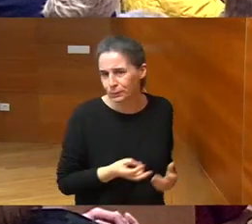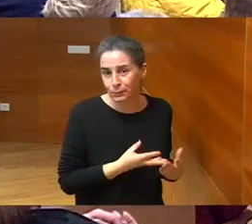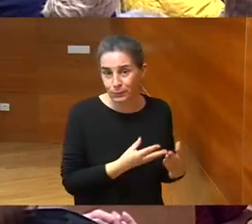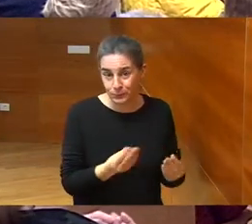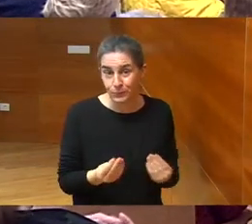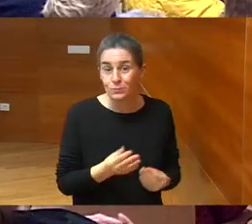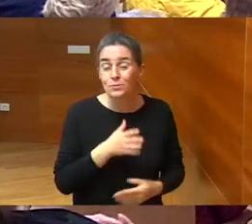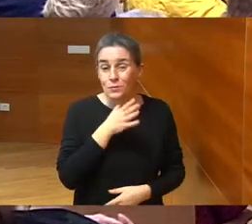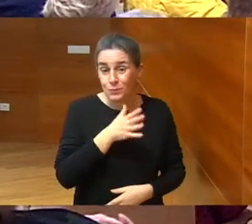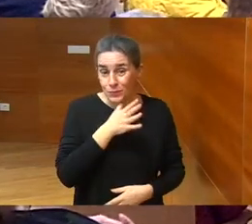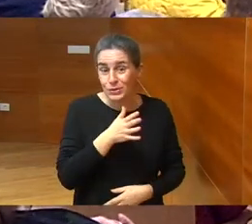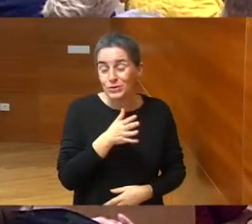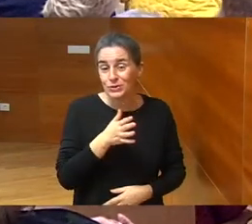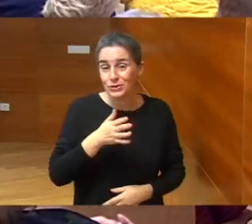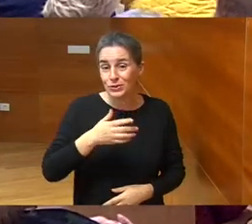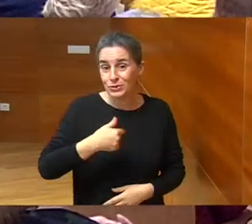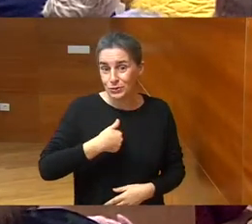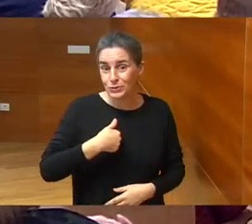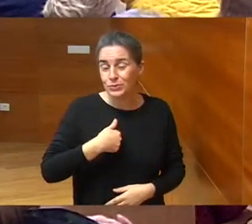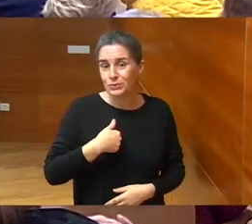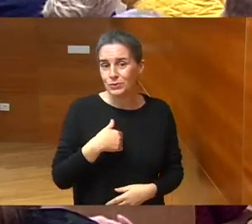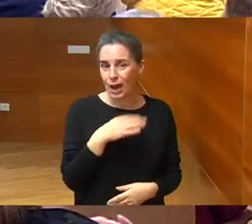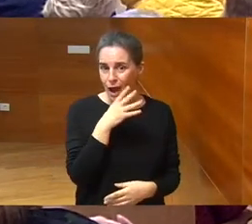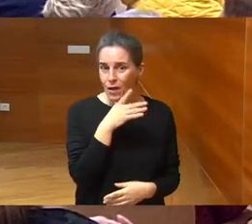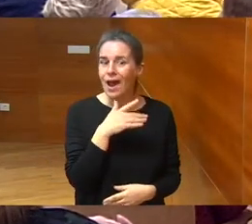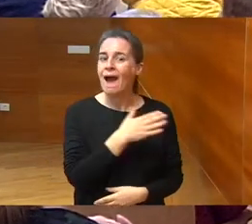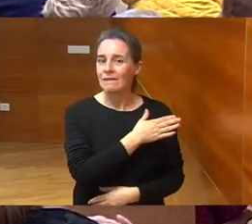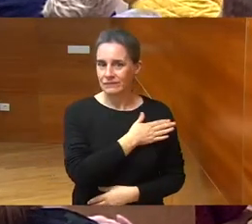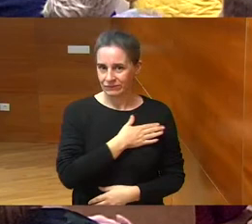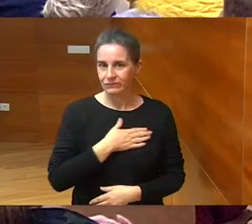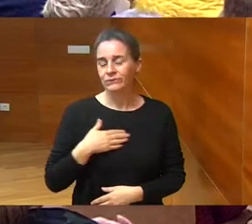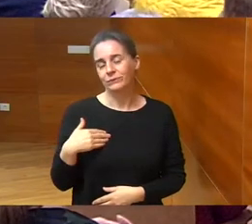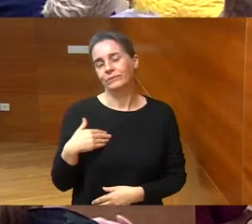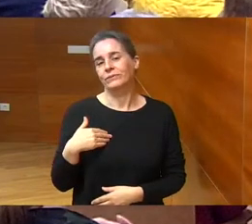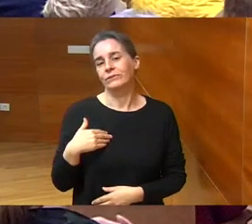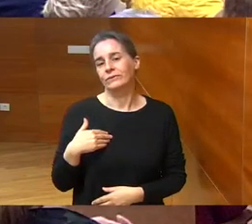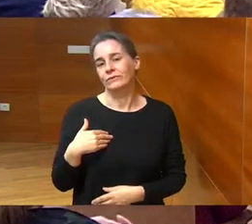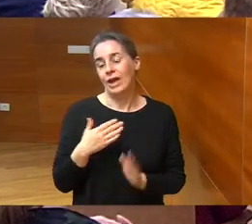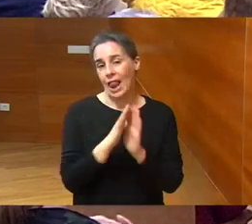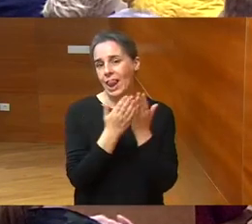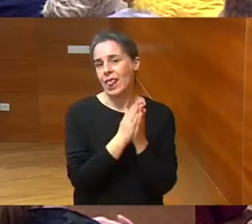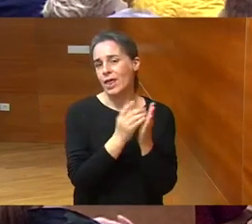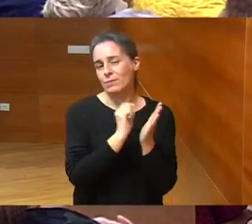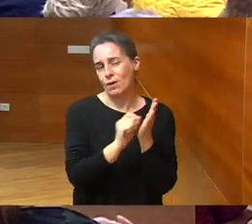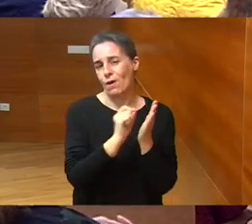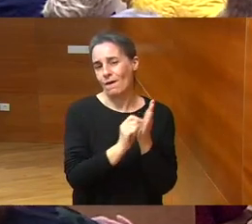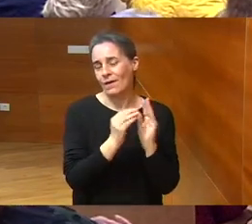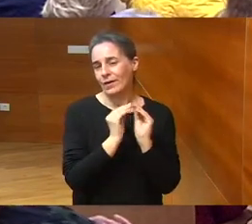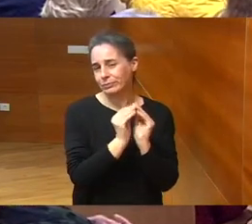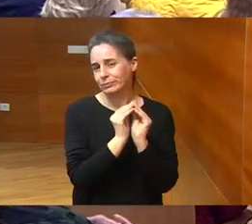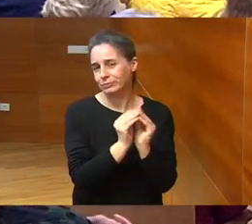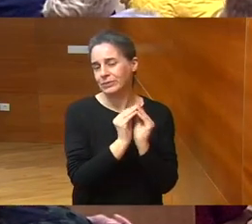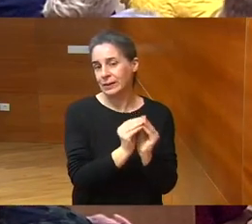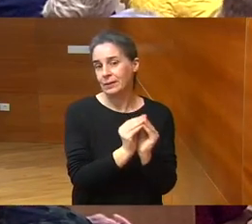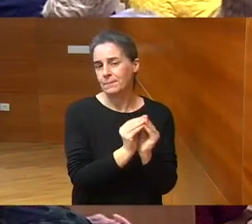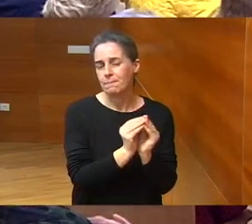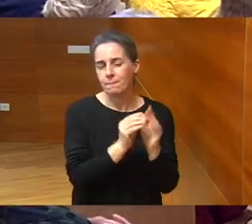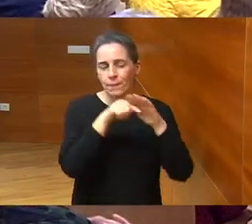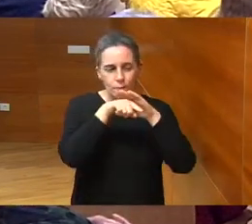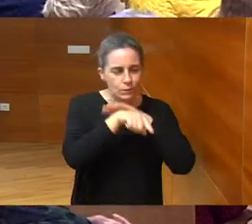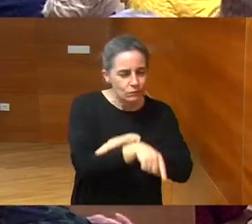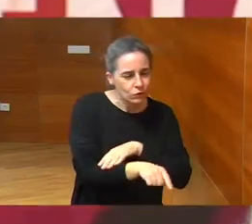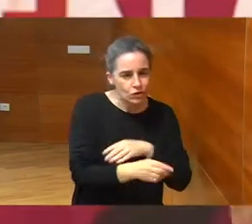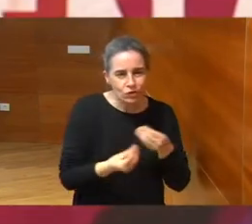eso esto un afeito de facer efectivamente un libro sobre la profundizando maíz